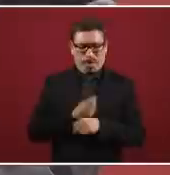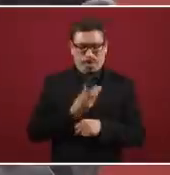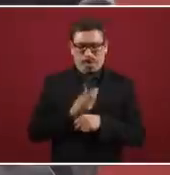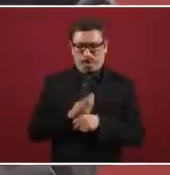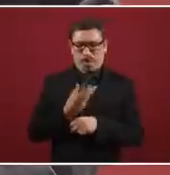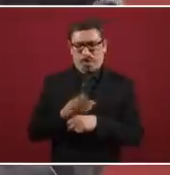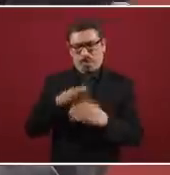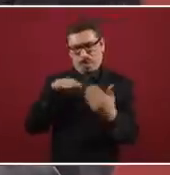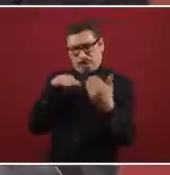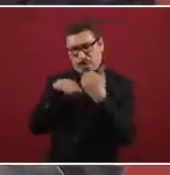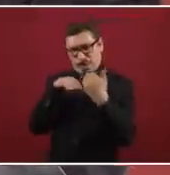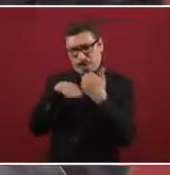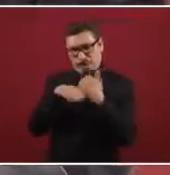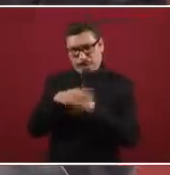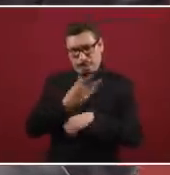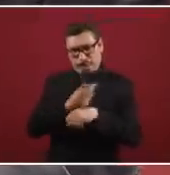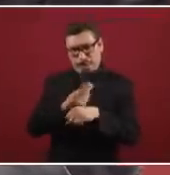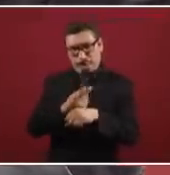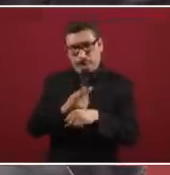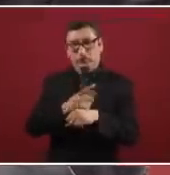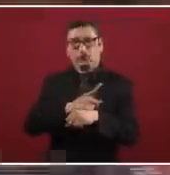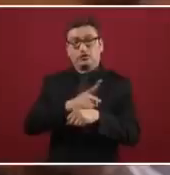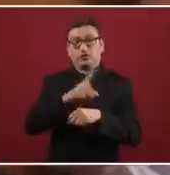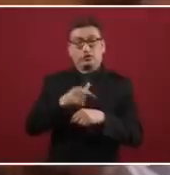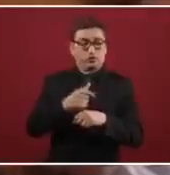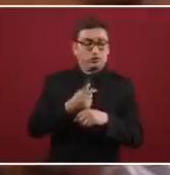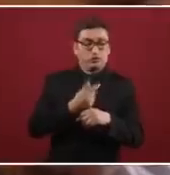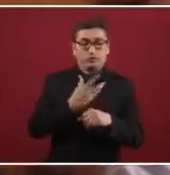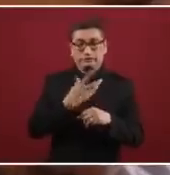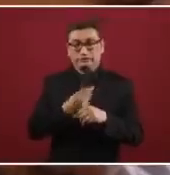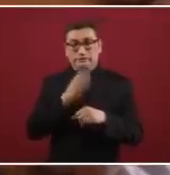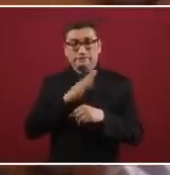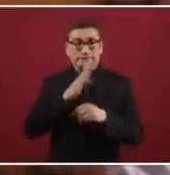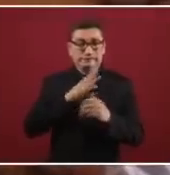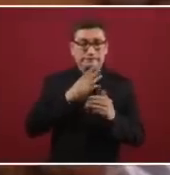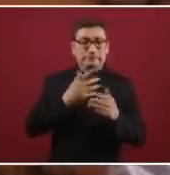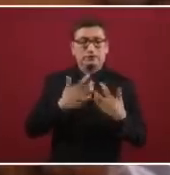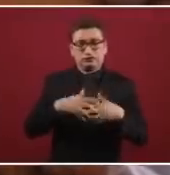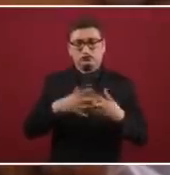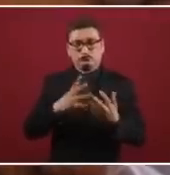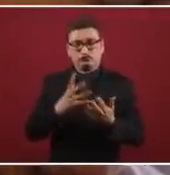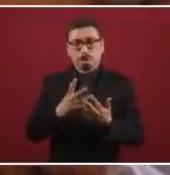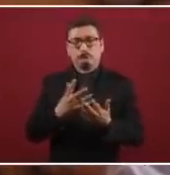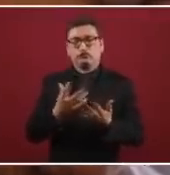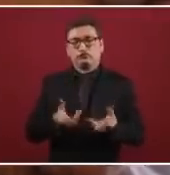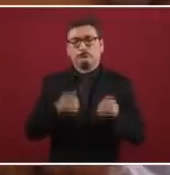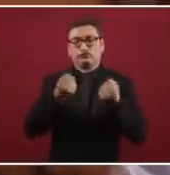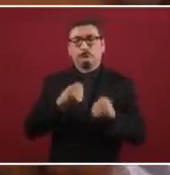construirla, cuánto costó el rescate. Lo tengo escrito.